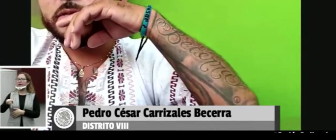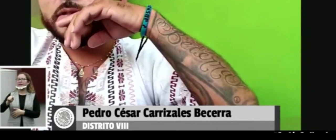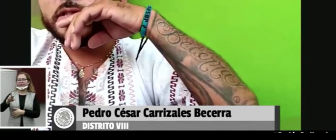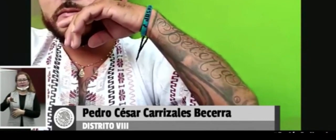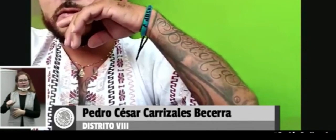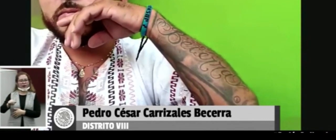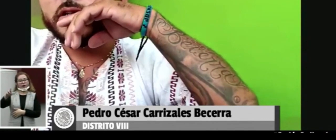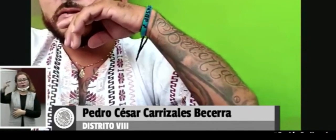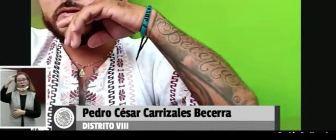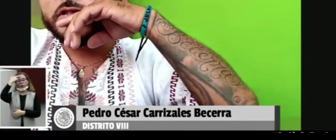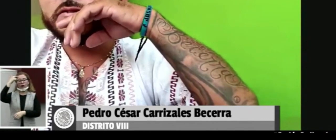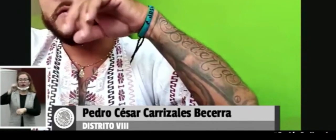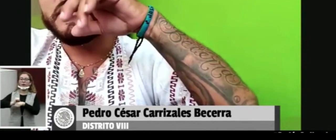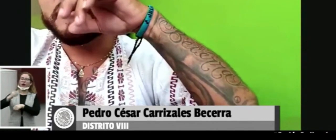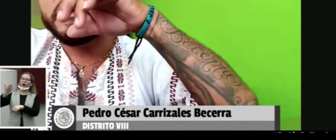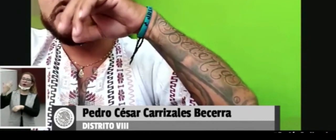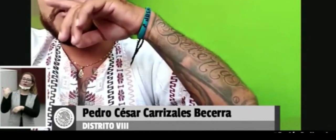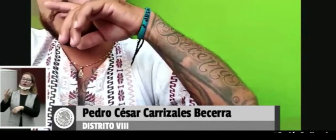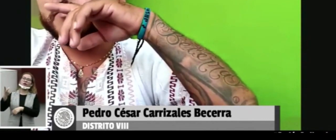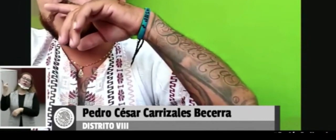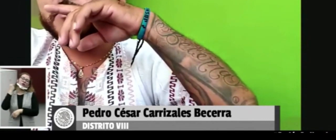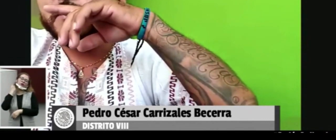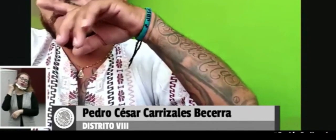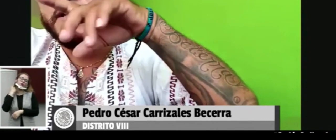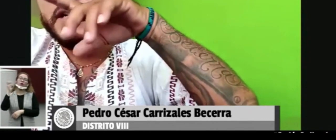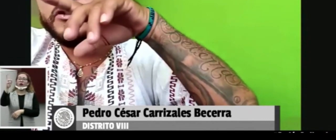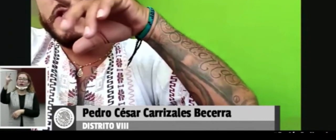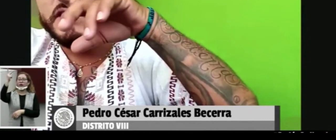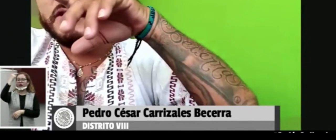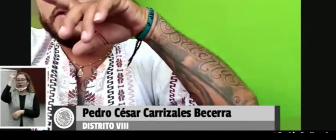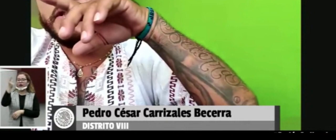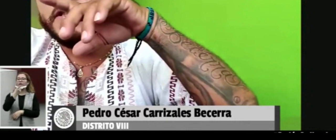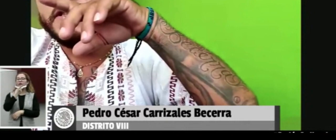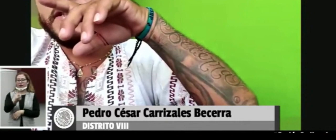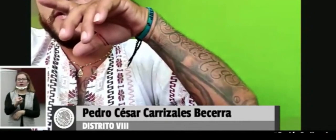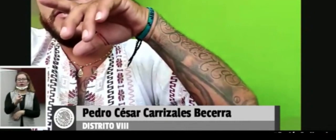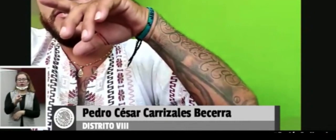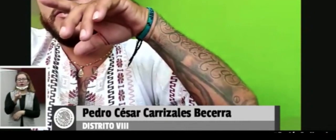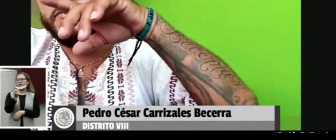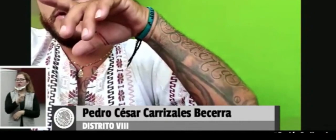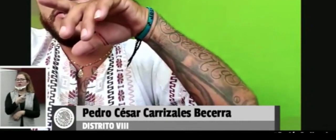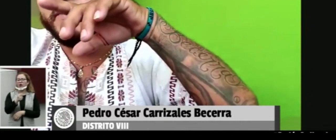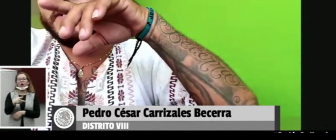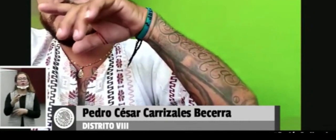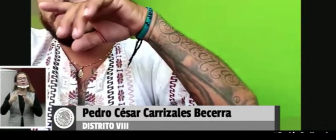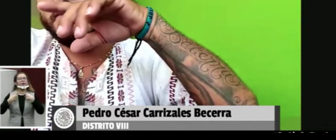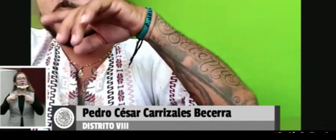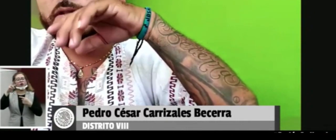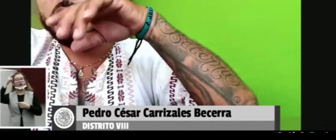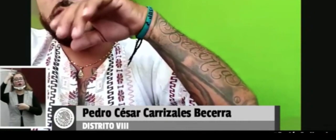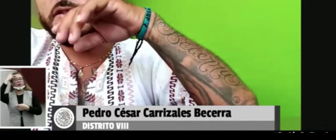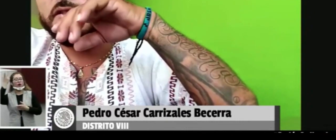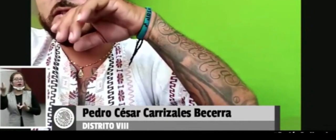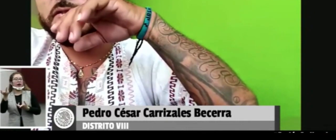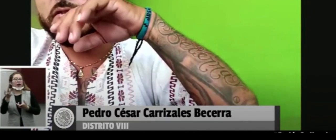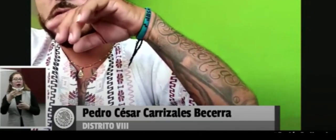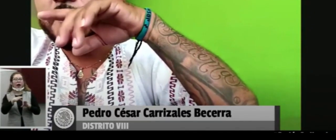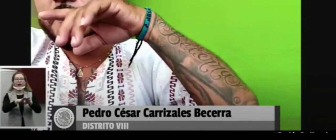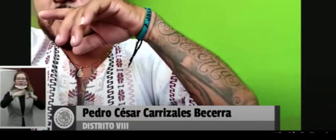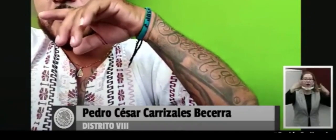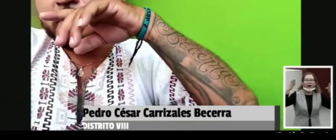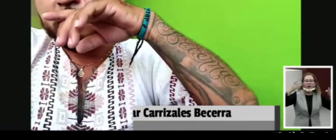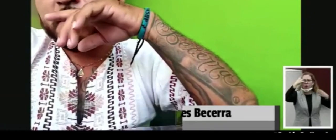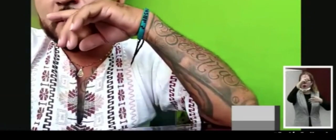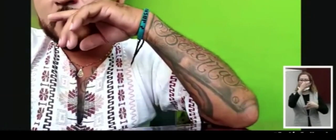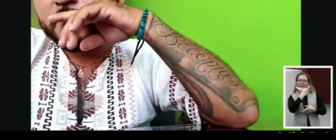cuatro han sido desechadas. El legislador, anteriormente del Partido del Trabajo, tiene la más baja evaluación de